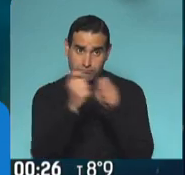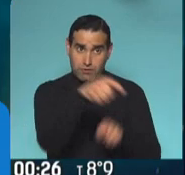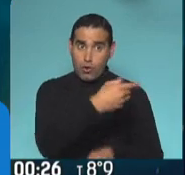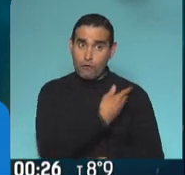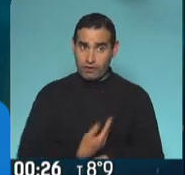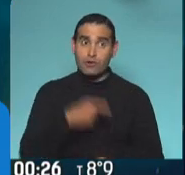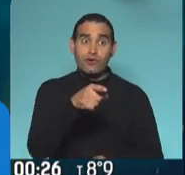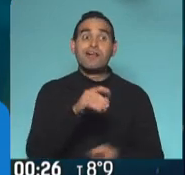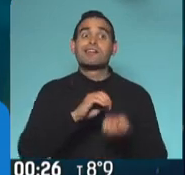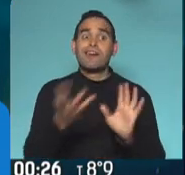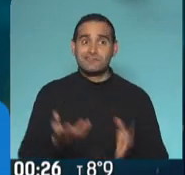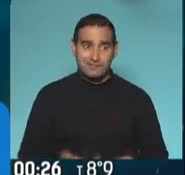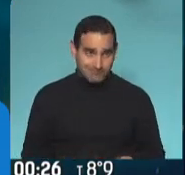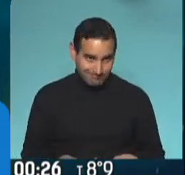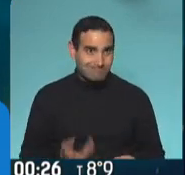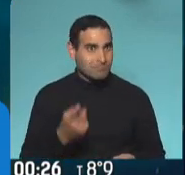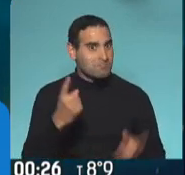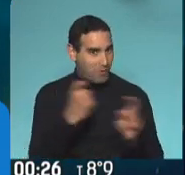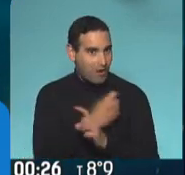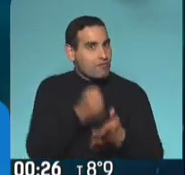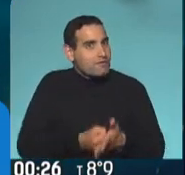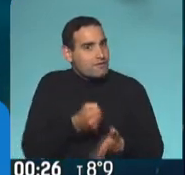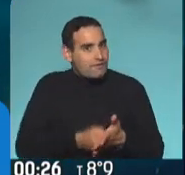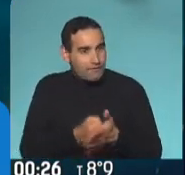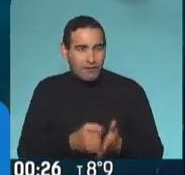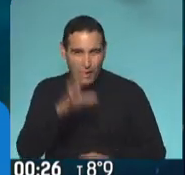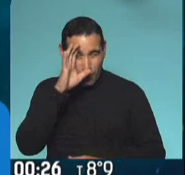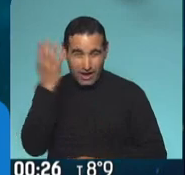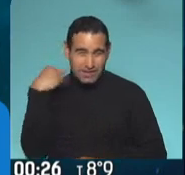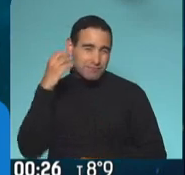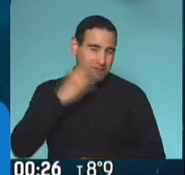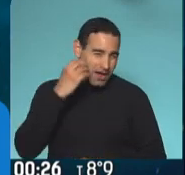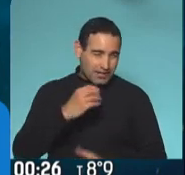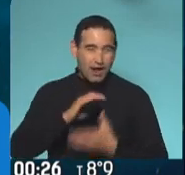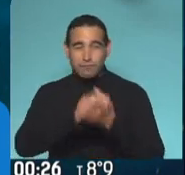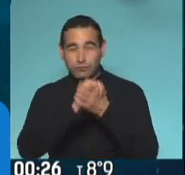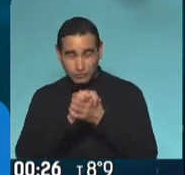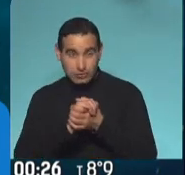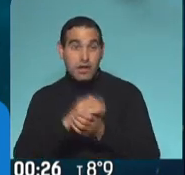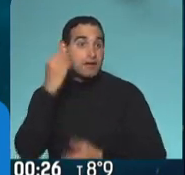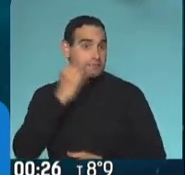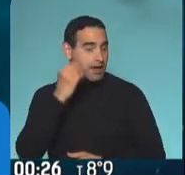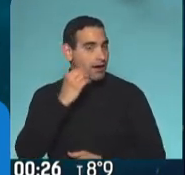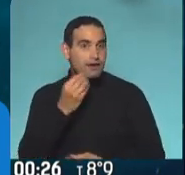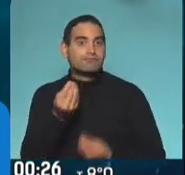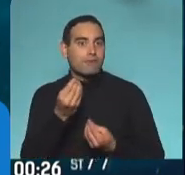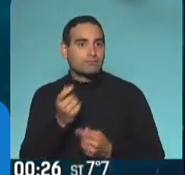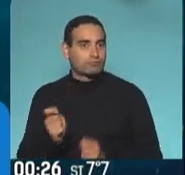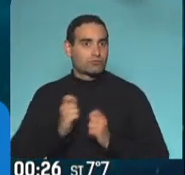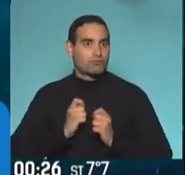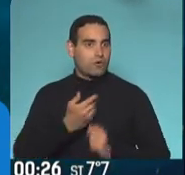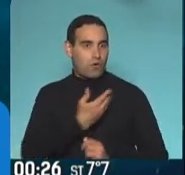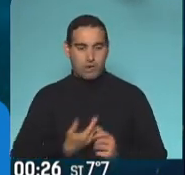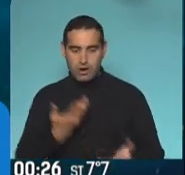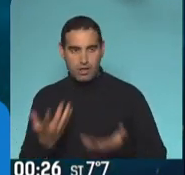y va a tener un gran desafío en la estabilización de ohl recordemos lo que pasó con menem y alfonsín digamos media en terminar recurriendo digamos a un mal a